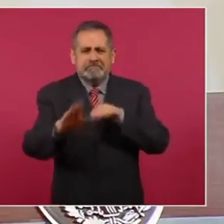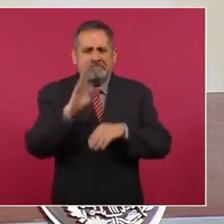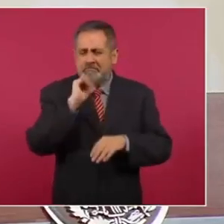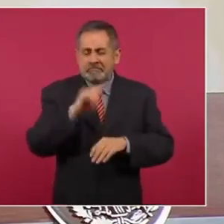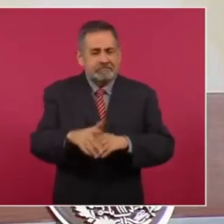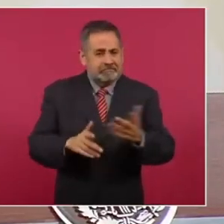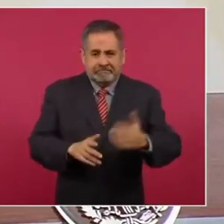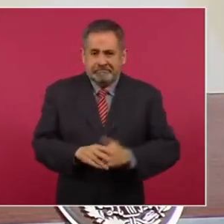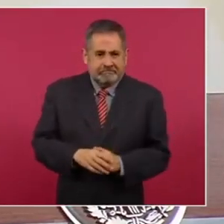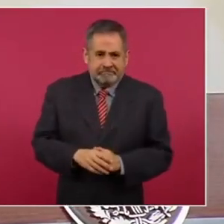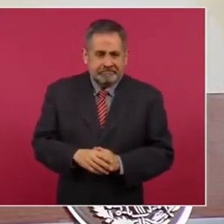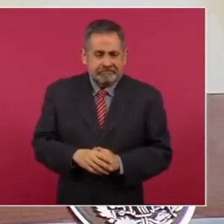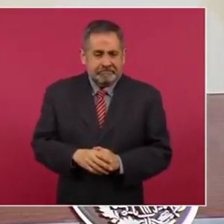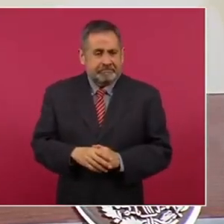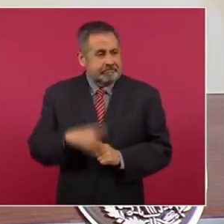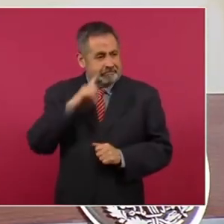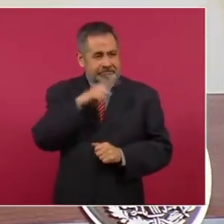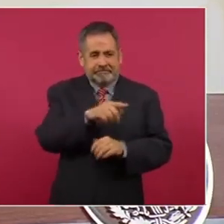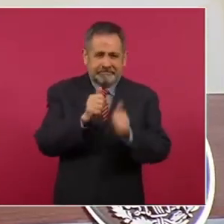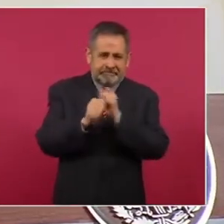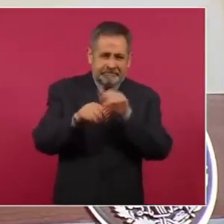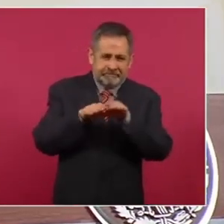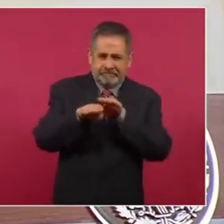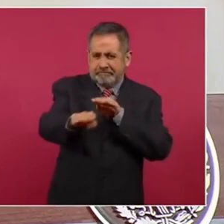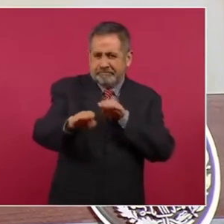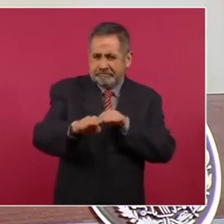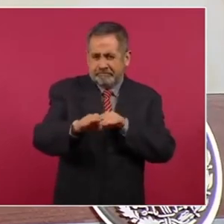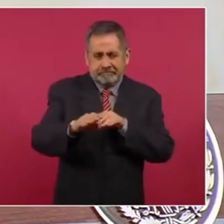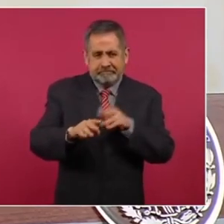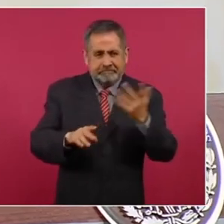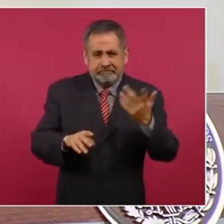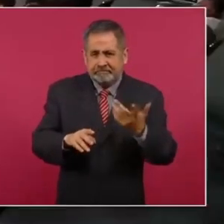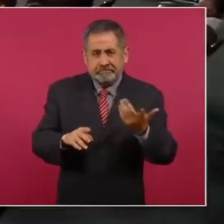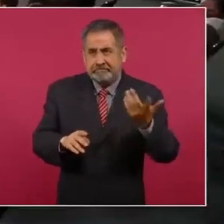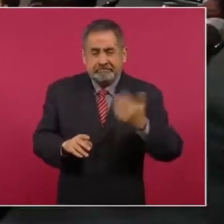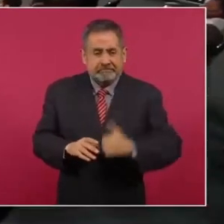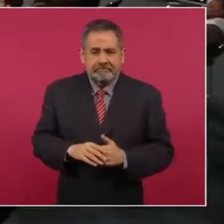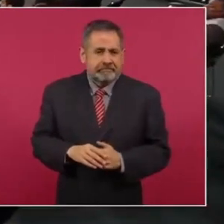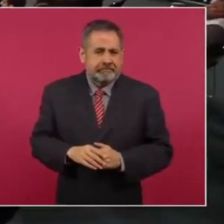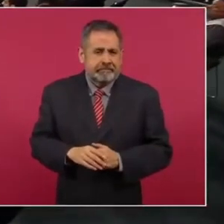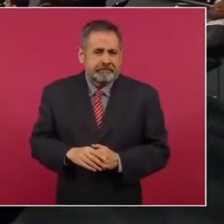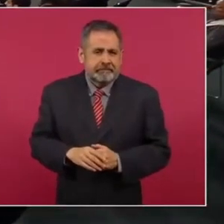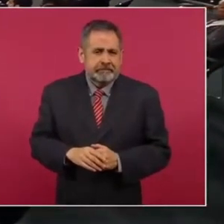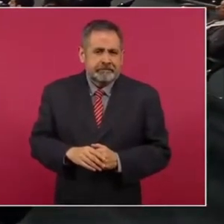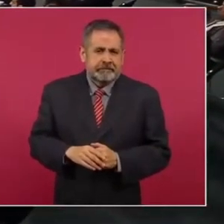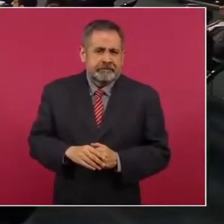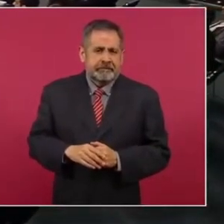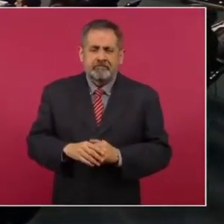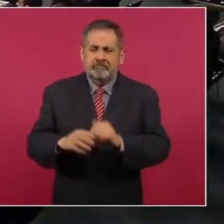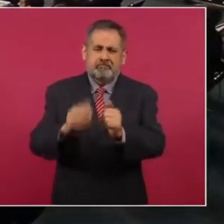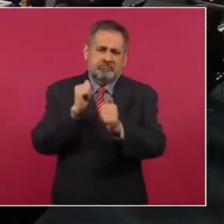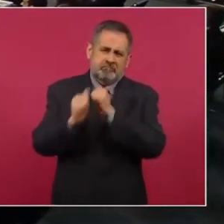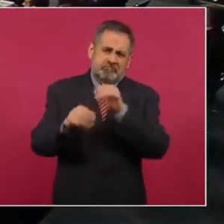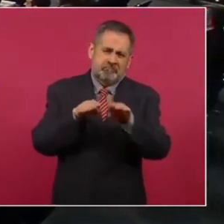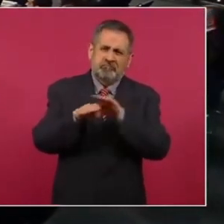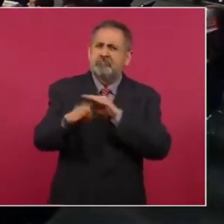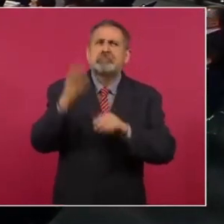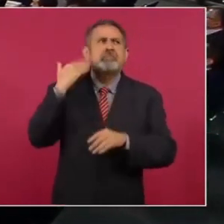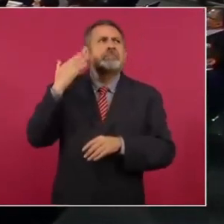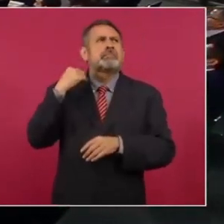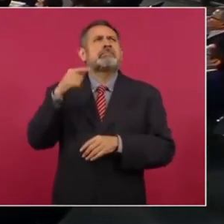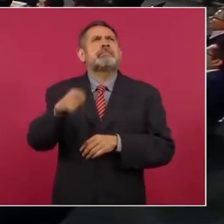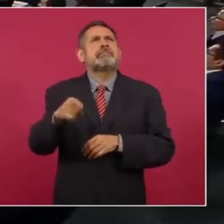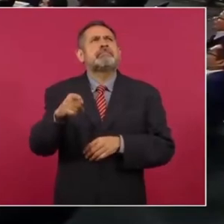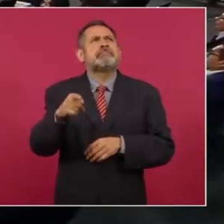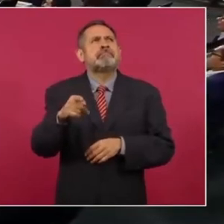esa carretera la convirtieron en autopista como en el